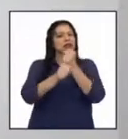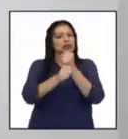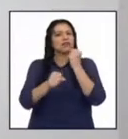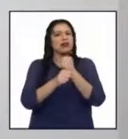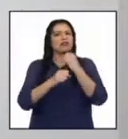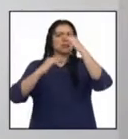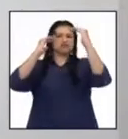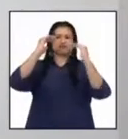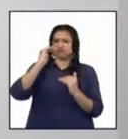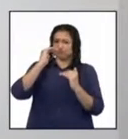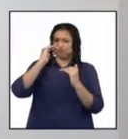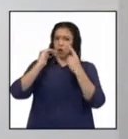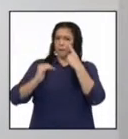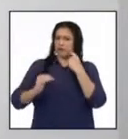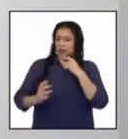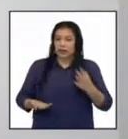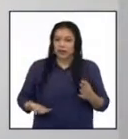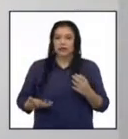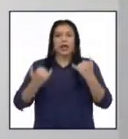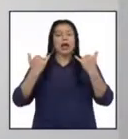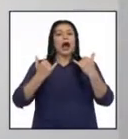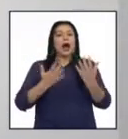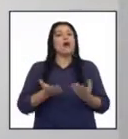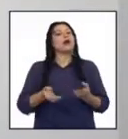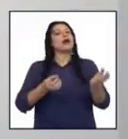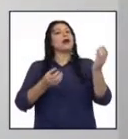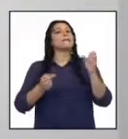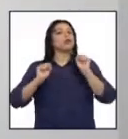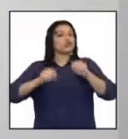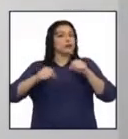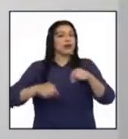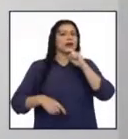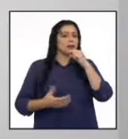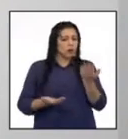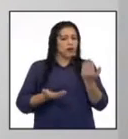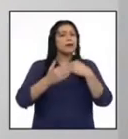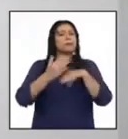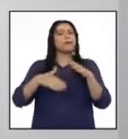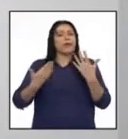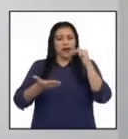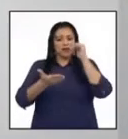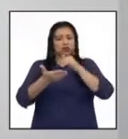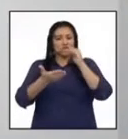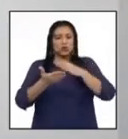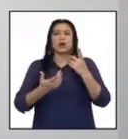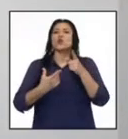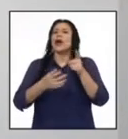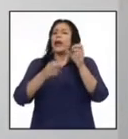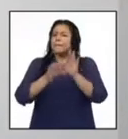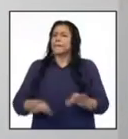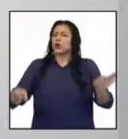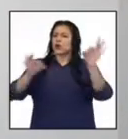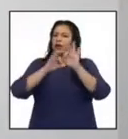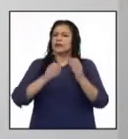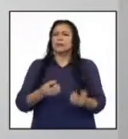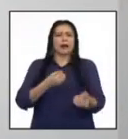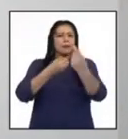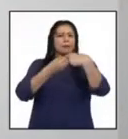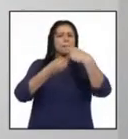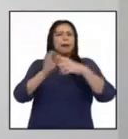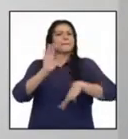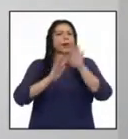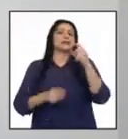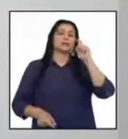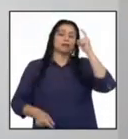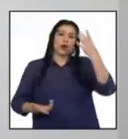de desigualdad. El creciente acceso a la educación fue determinante para el ingreso de más mujeres a